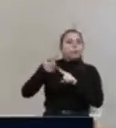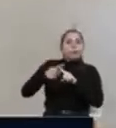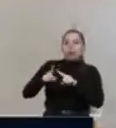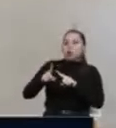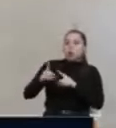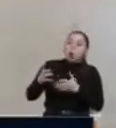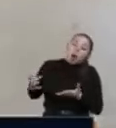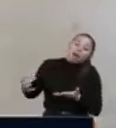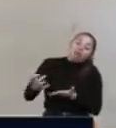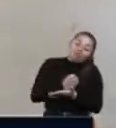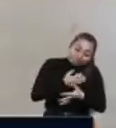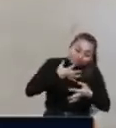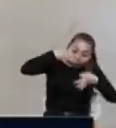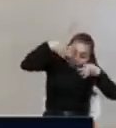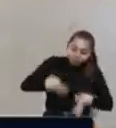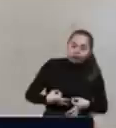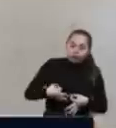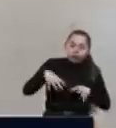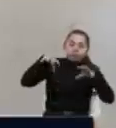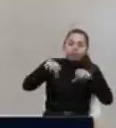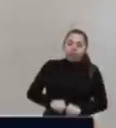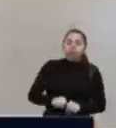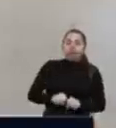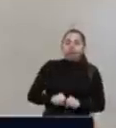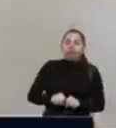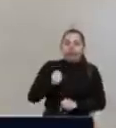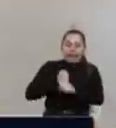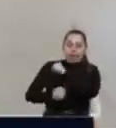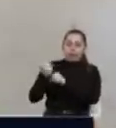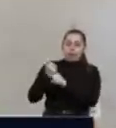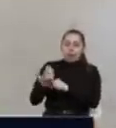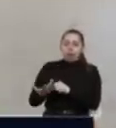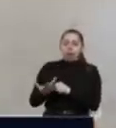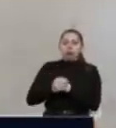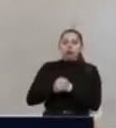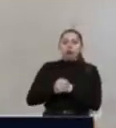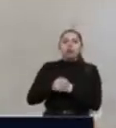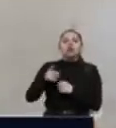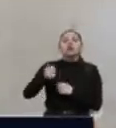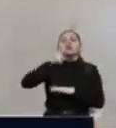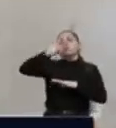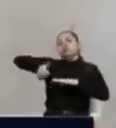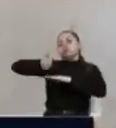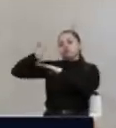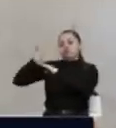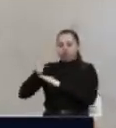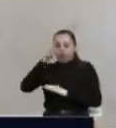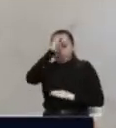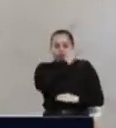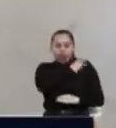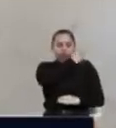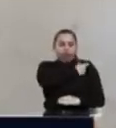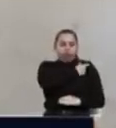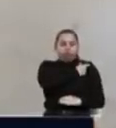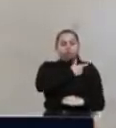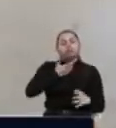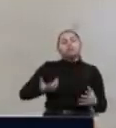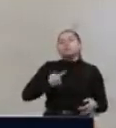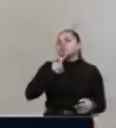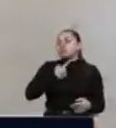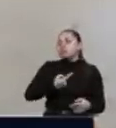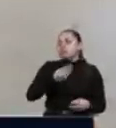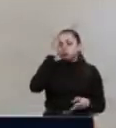año pasado. Y entonces, dijeron los generales y el almirante,